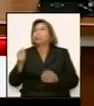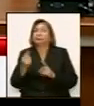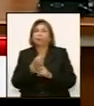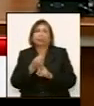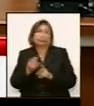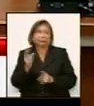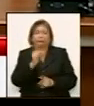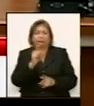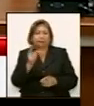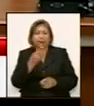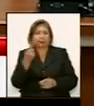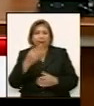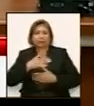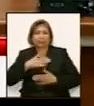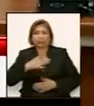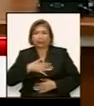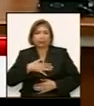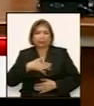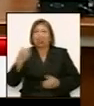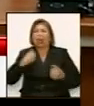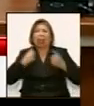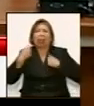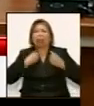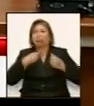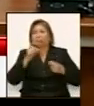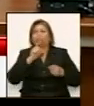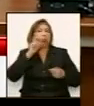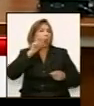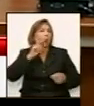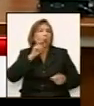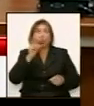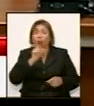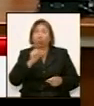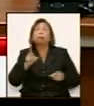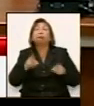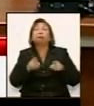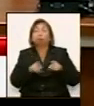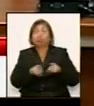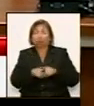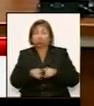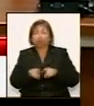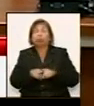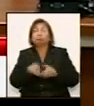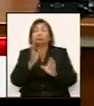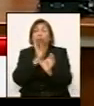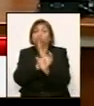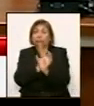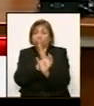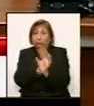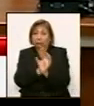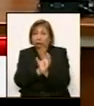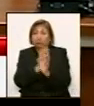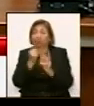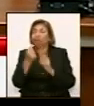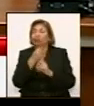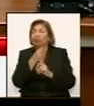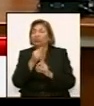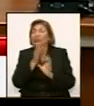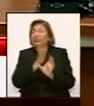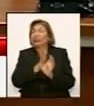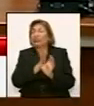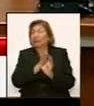es solo física, ¿no? O sexual, sino que también hay violencia psicológica y que